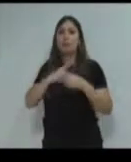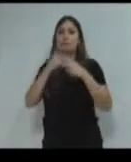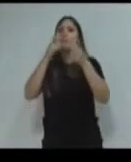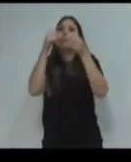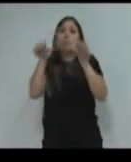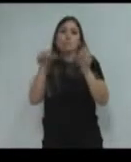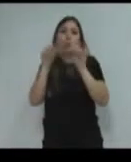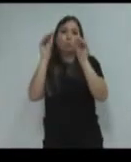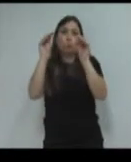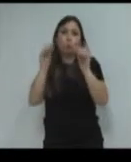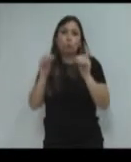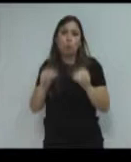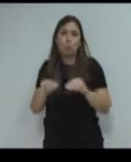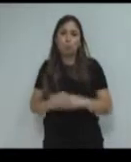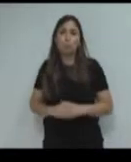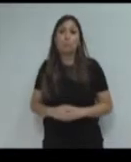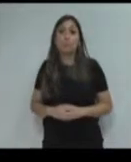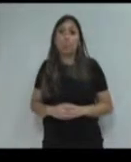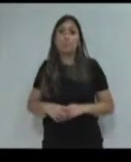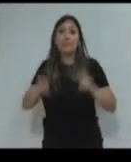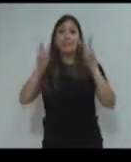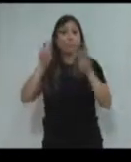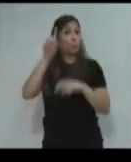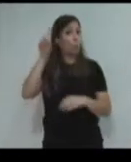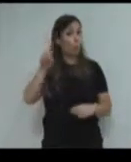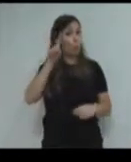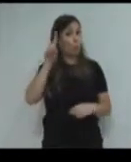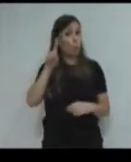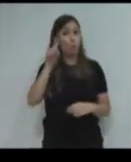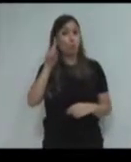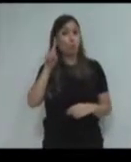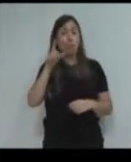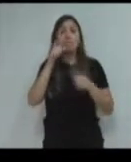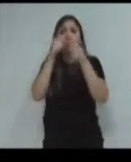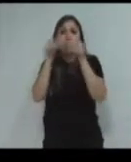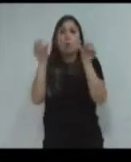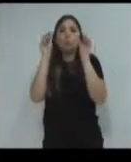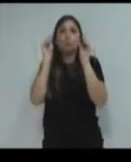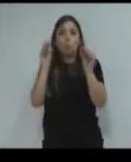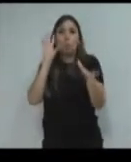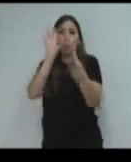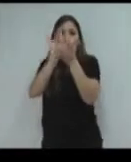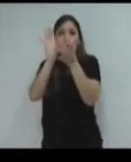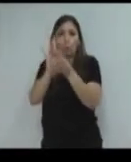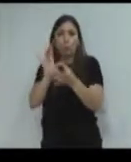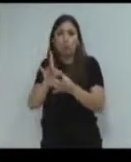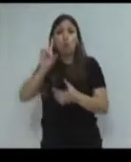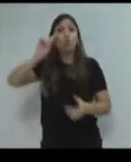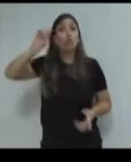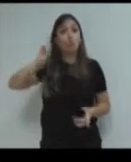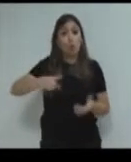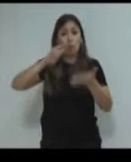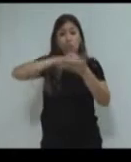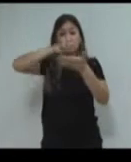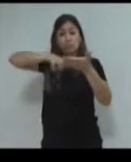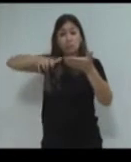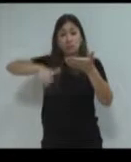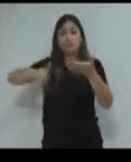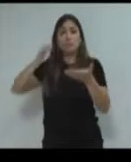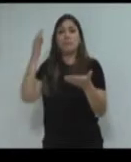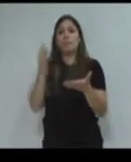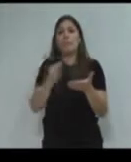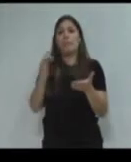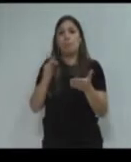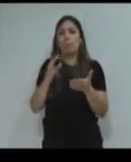con su etiqueta. Ese título 1 tiene que estar etiquetado con su etiqueta y todo, absolutamente todo, tiene que